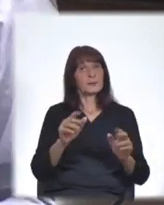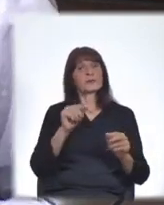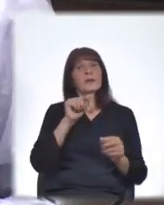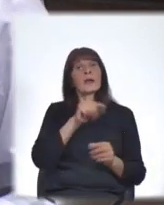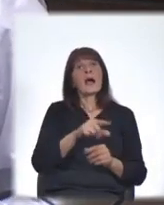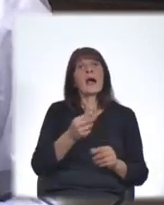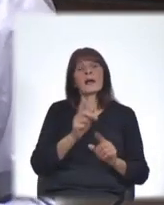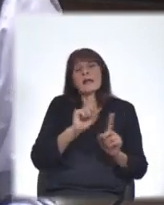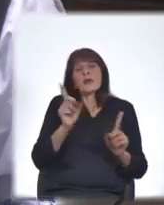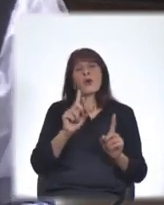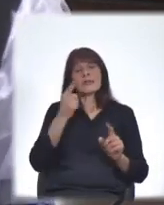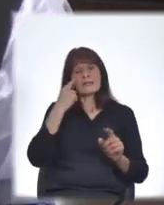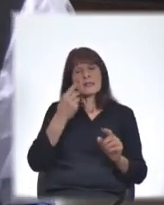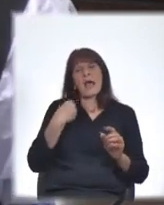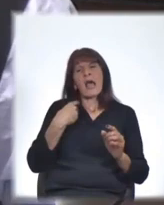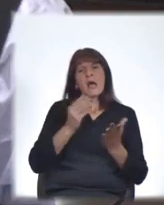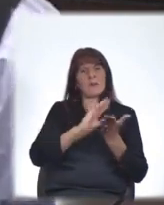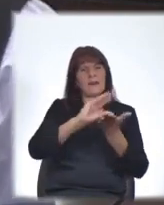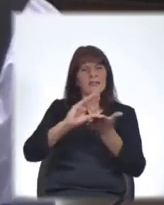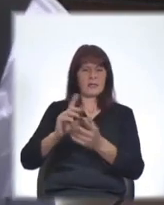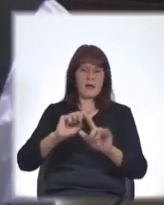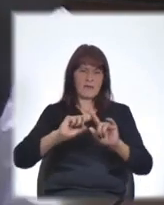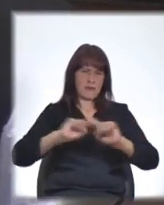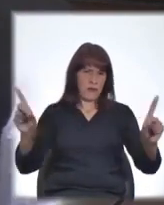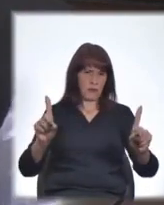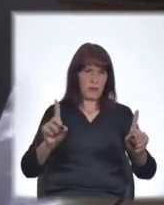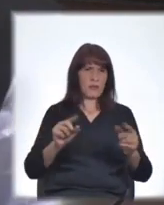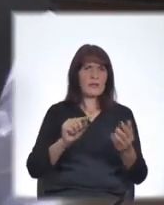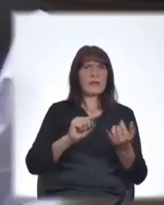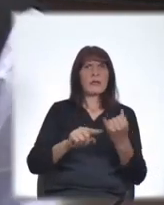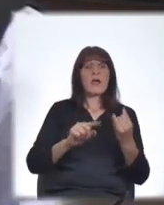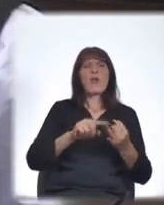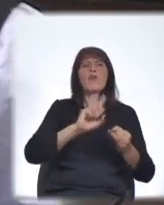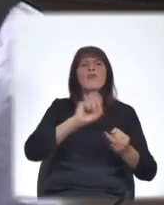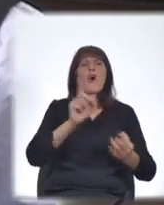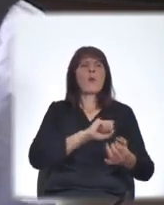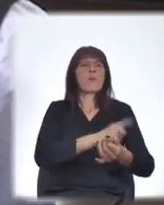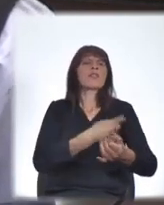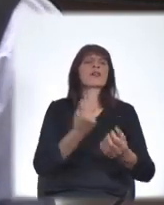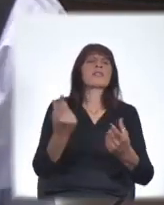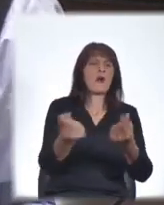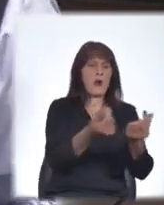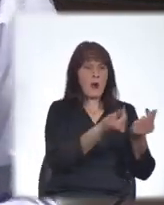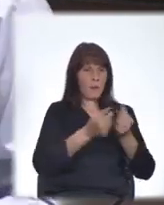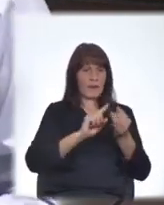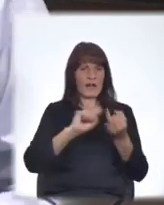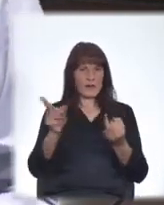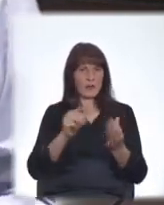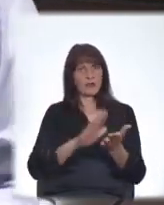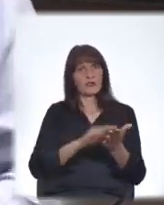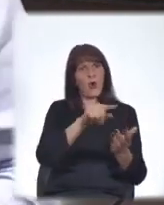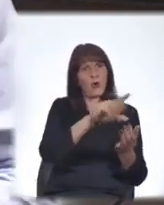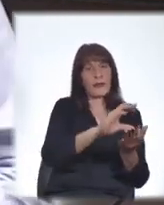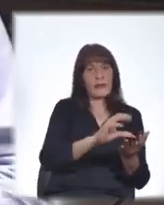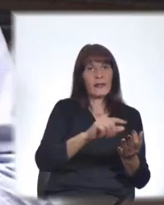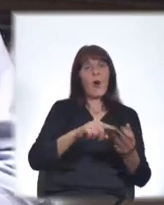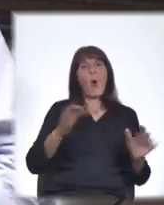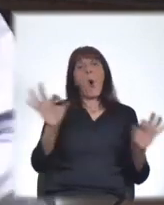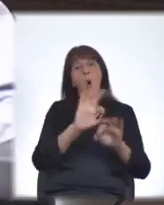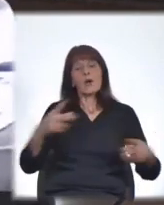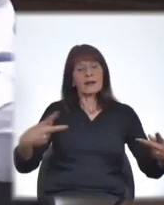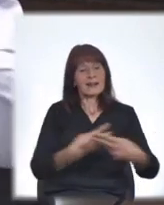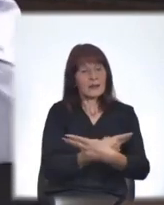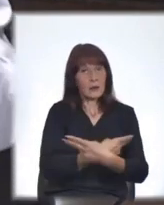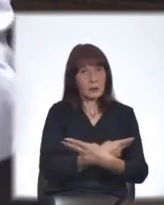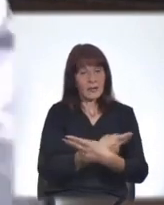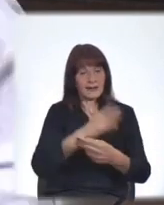a no actualizar las partidas, a no mantener el poder de compra de esas partidas o incluso a recortarlas. Es